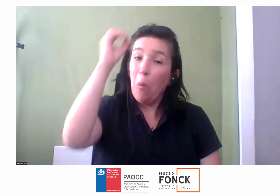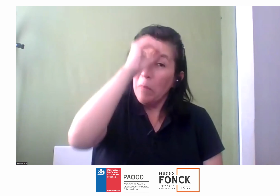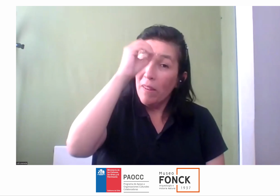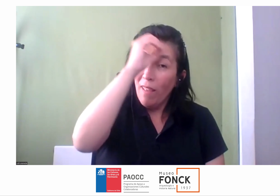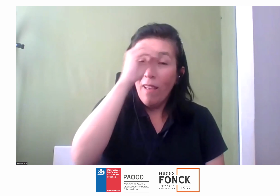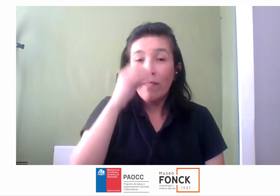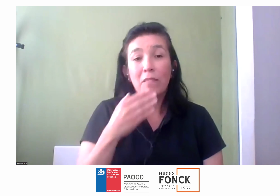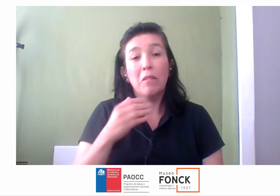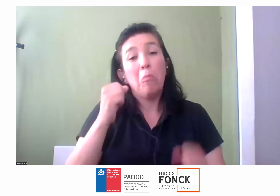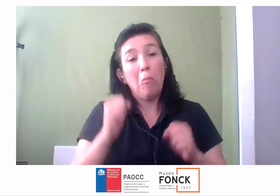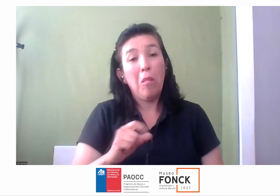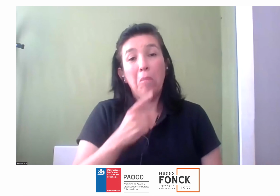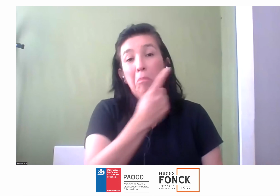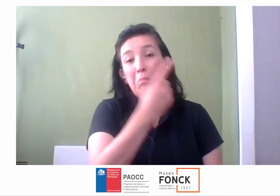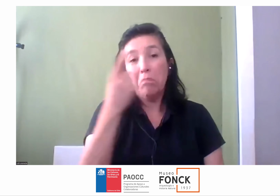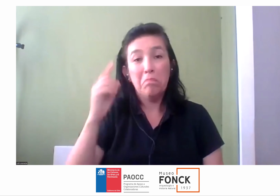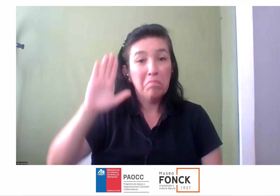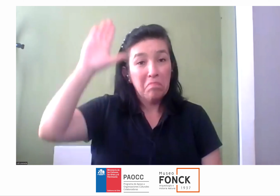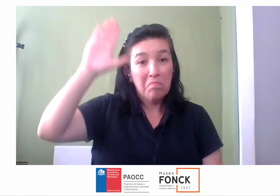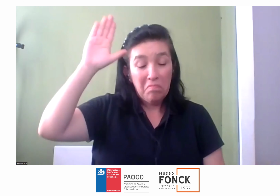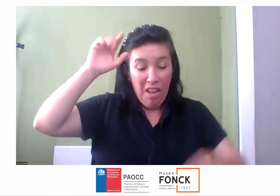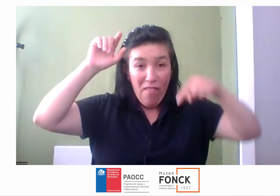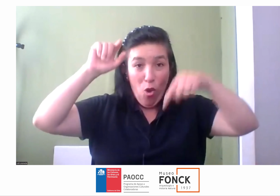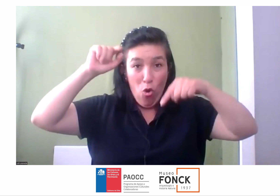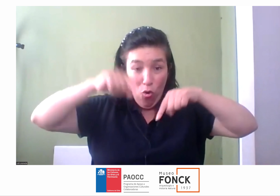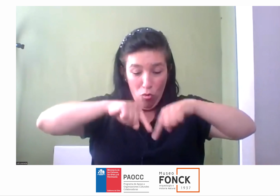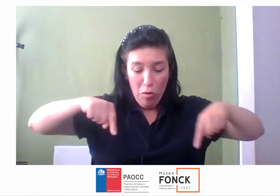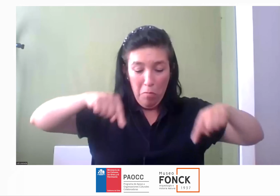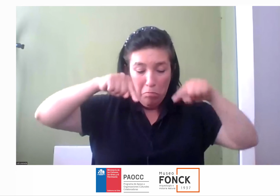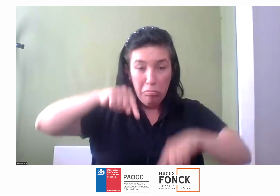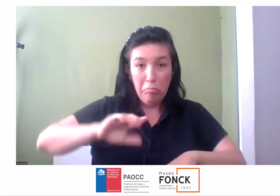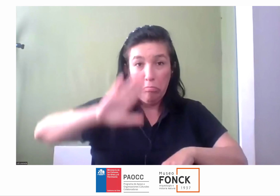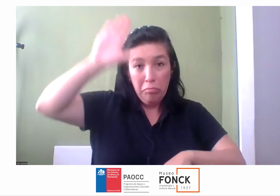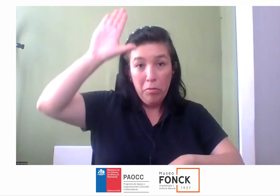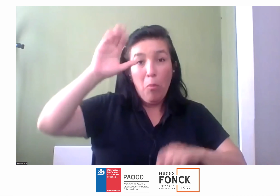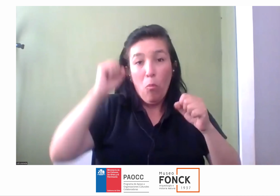Podemos levantar la manito aquí con la herramienta que nos ofrece la plataforma de Zoom